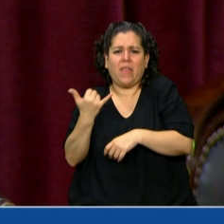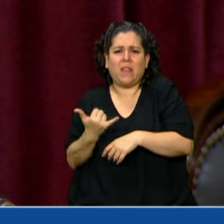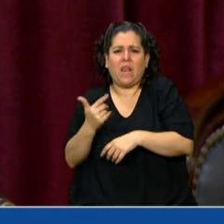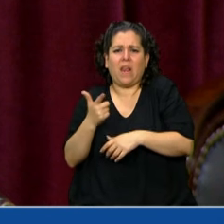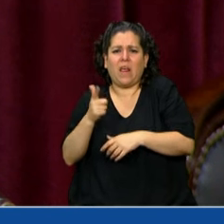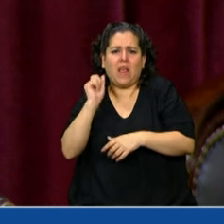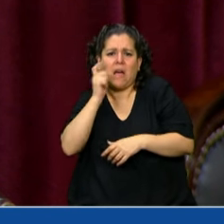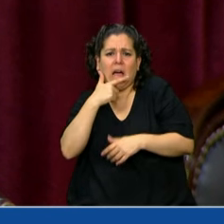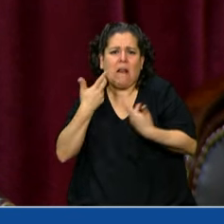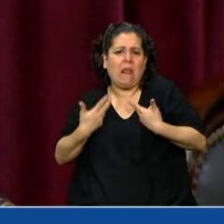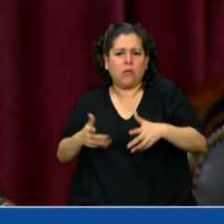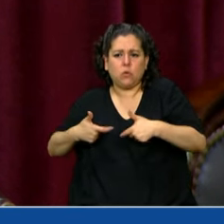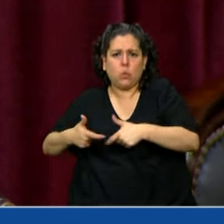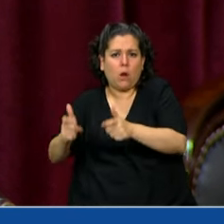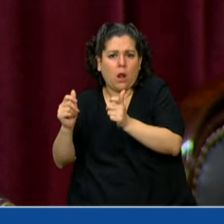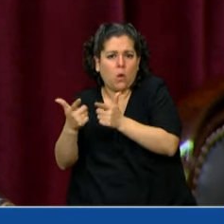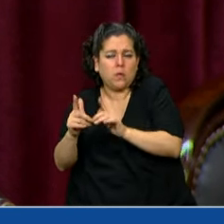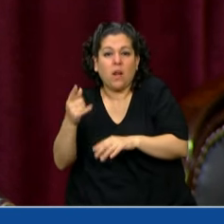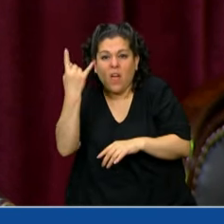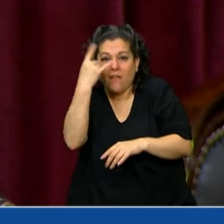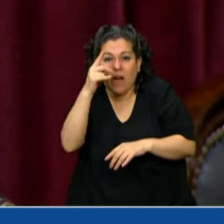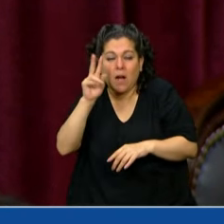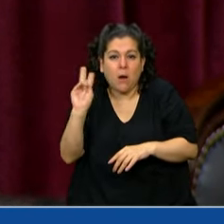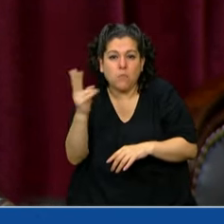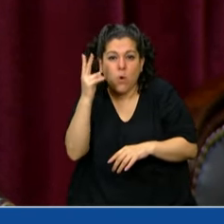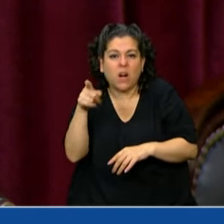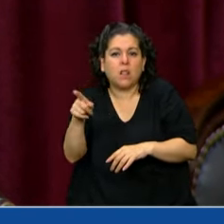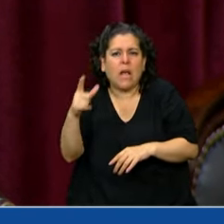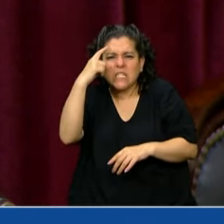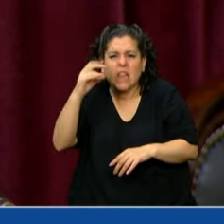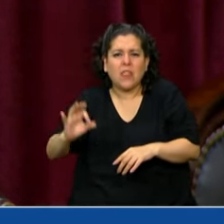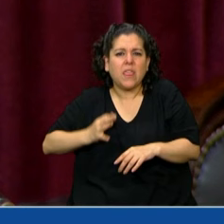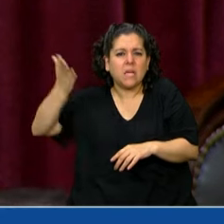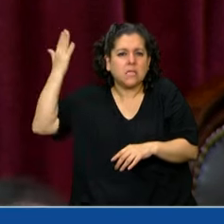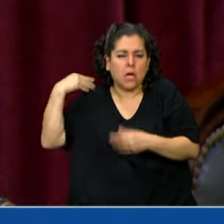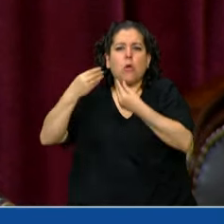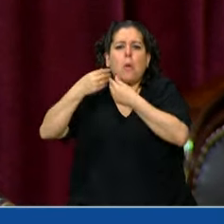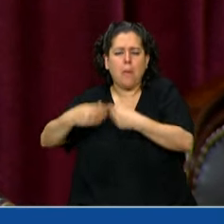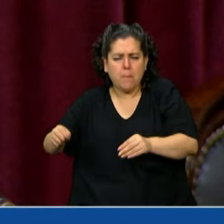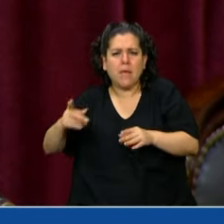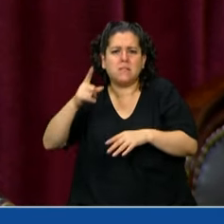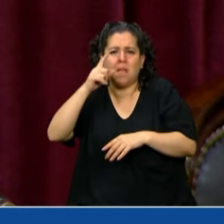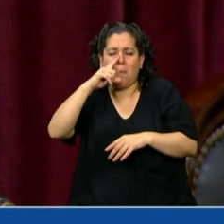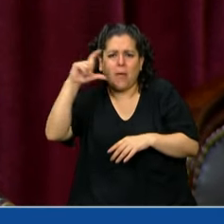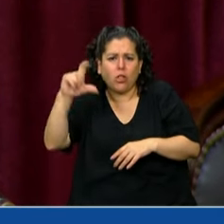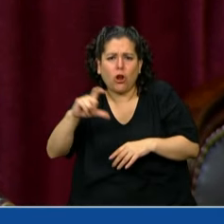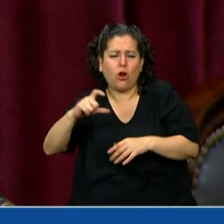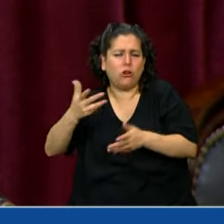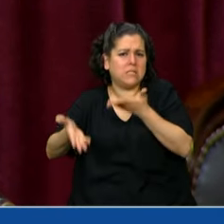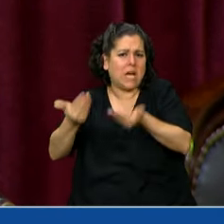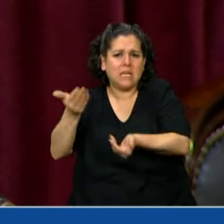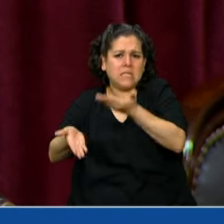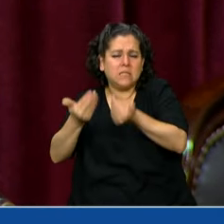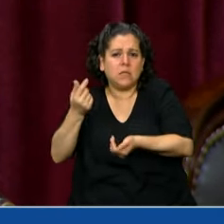años de la existencia de vaca muerta de la explotación de vaca muerta y es a Costa de la destrucción del